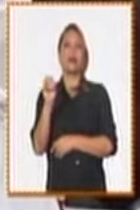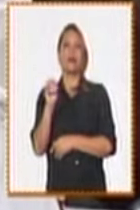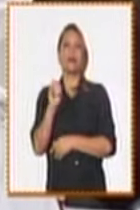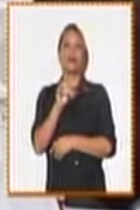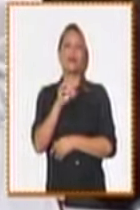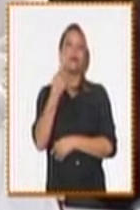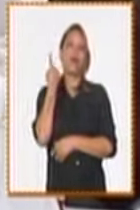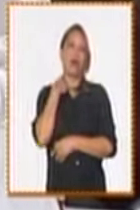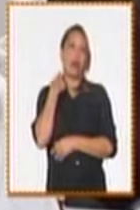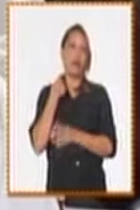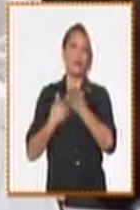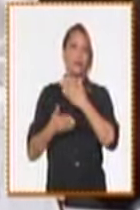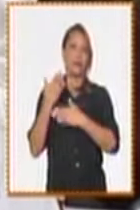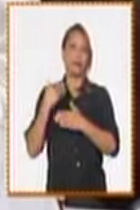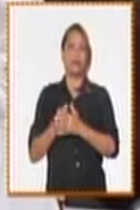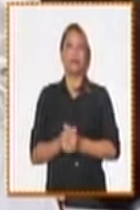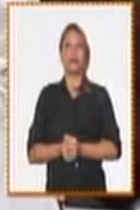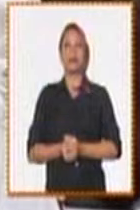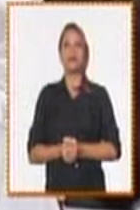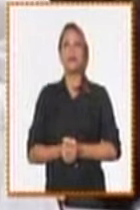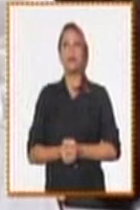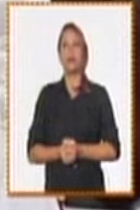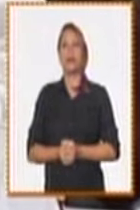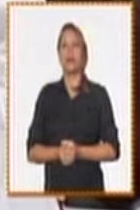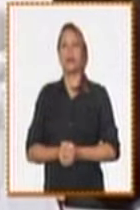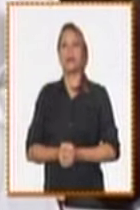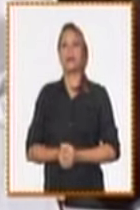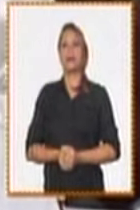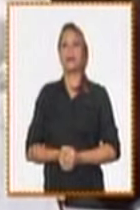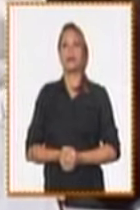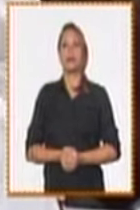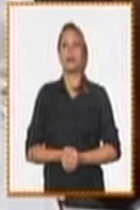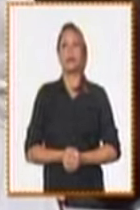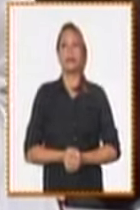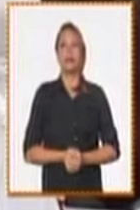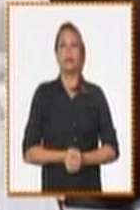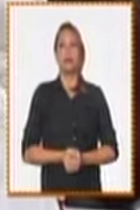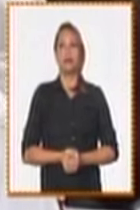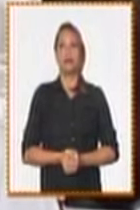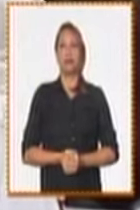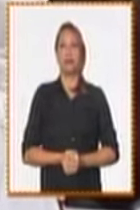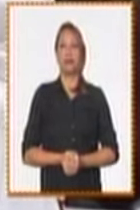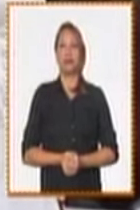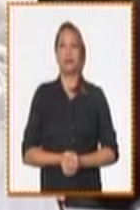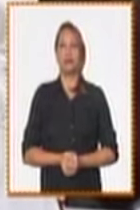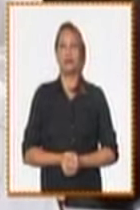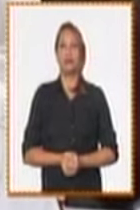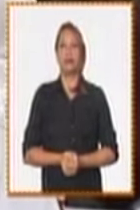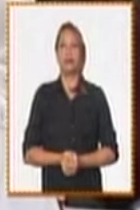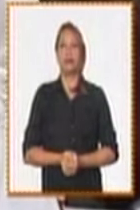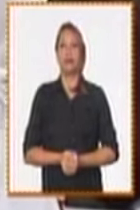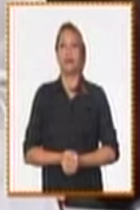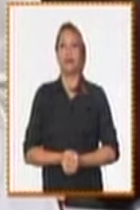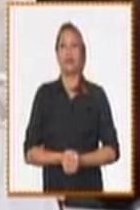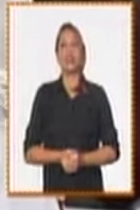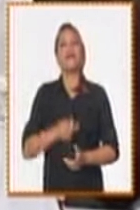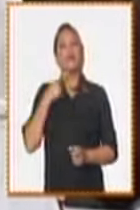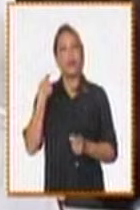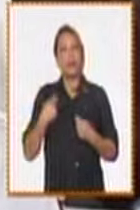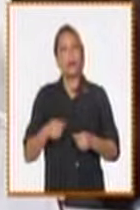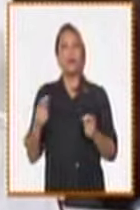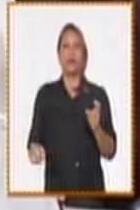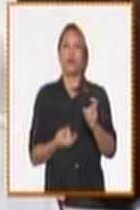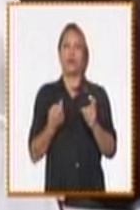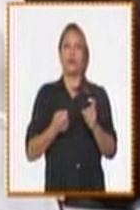dice, si el poder de España no parece grande, es porque llevamos 4 siglos de rodillas. Luchemos contra él. Y eso fue lo que hizo